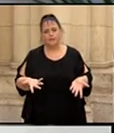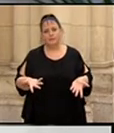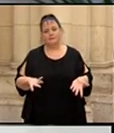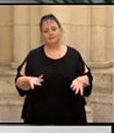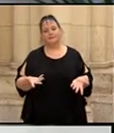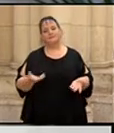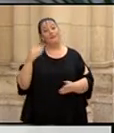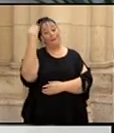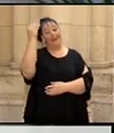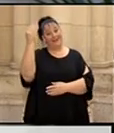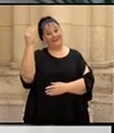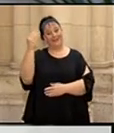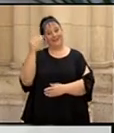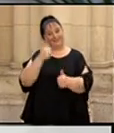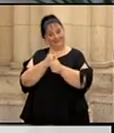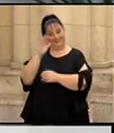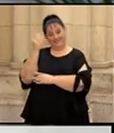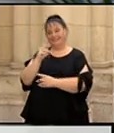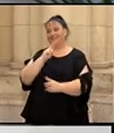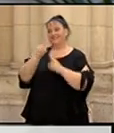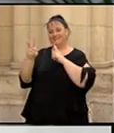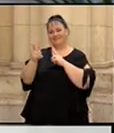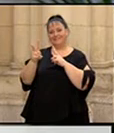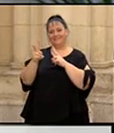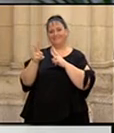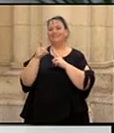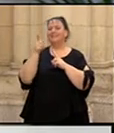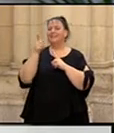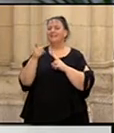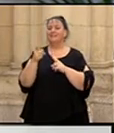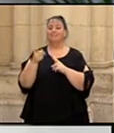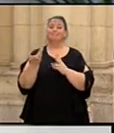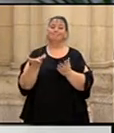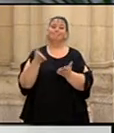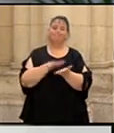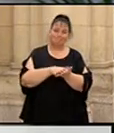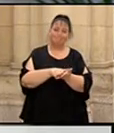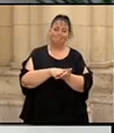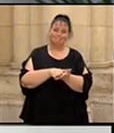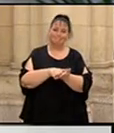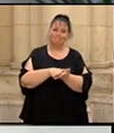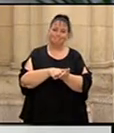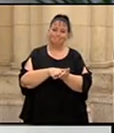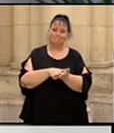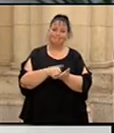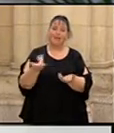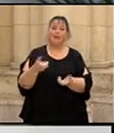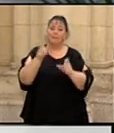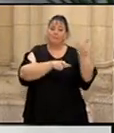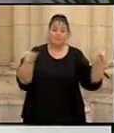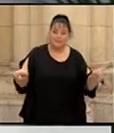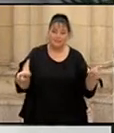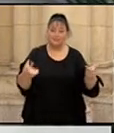Juan responde con el verbo perecer, perecer, para que ninguno